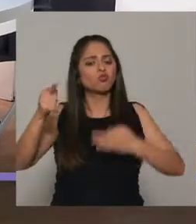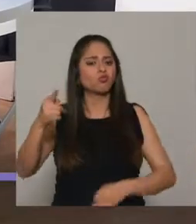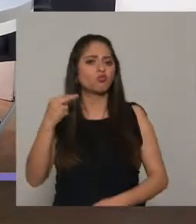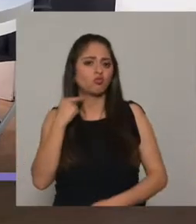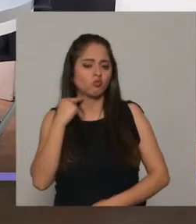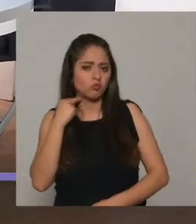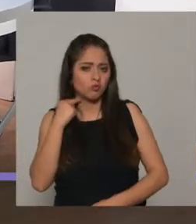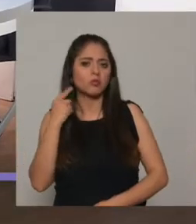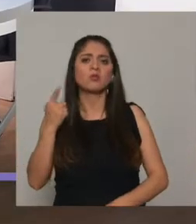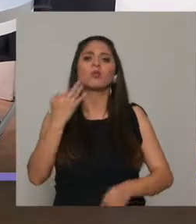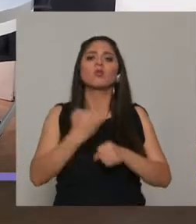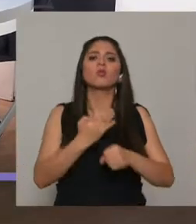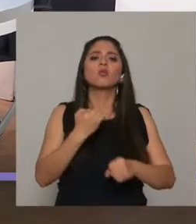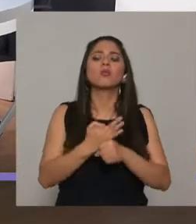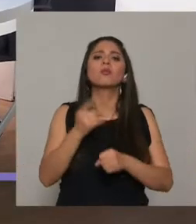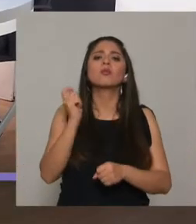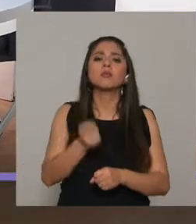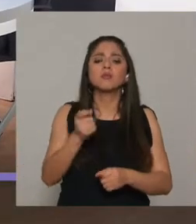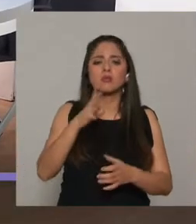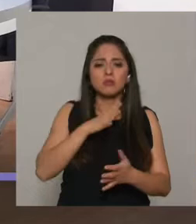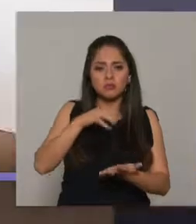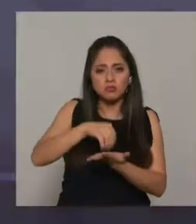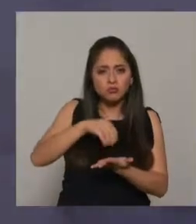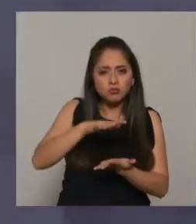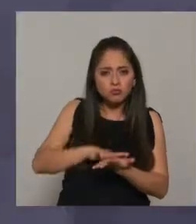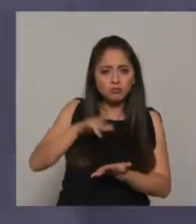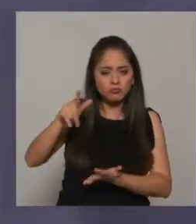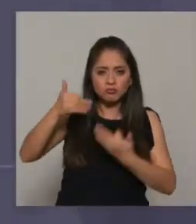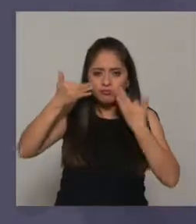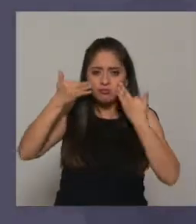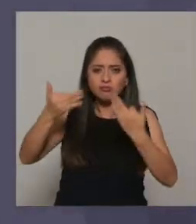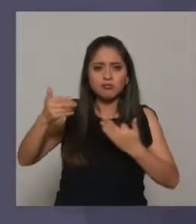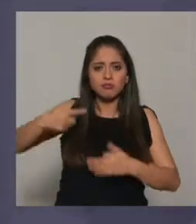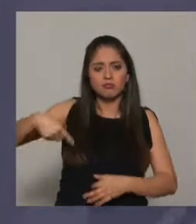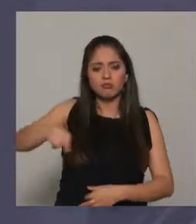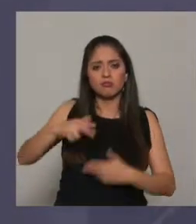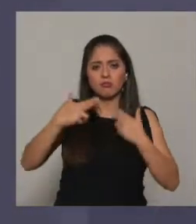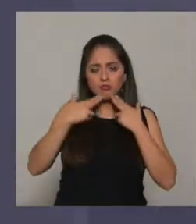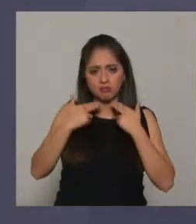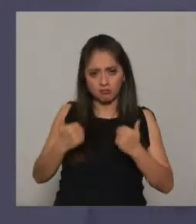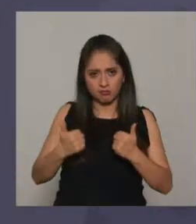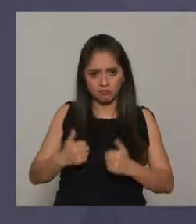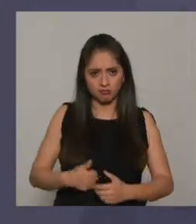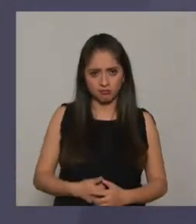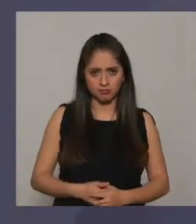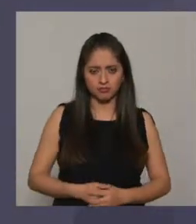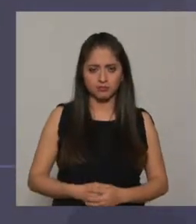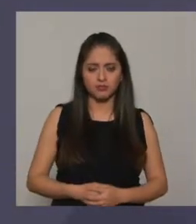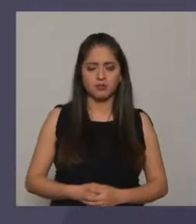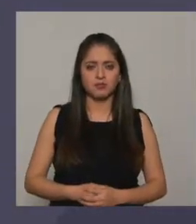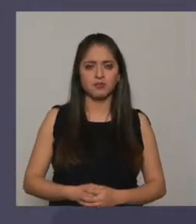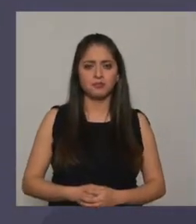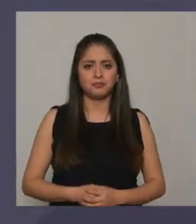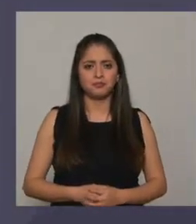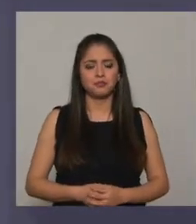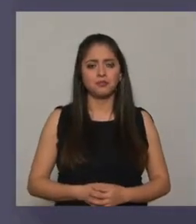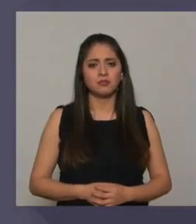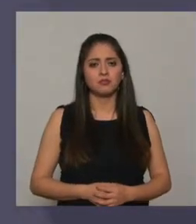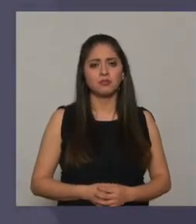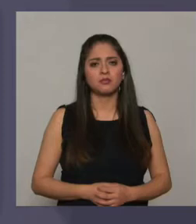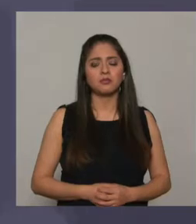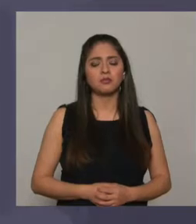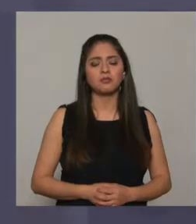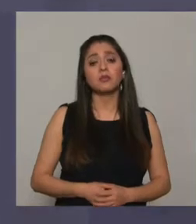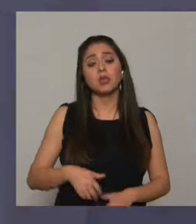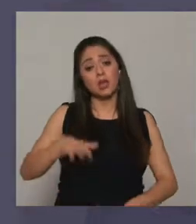sistema ahorita va a utilizar la fiel que ellos tienen frente a Hacienda. ¿Sí? Entonces habrá ocasiones donde sea necesario verificar si